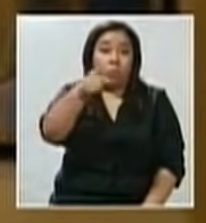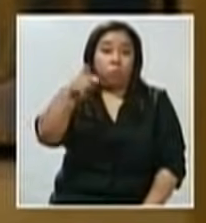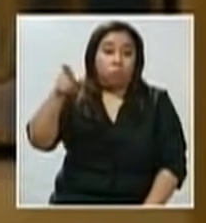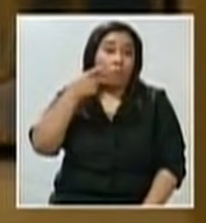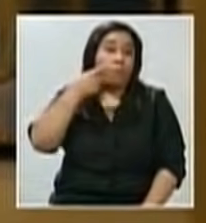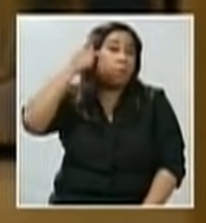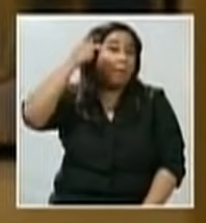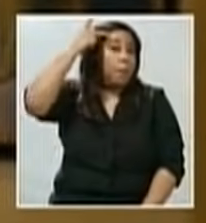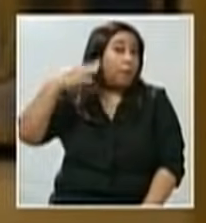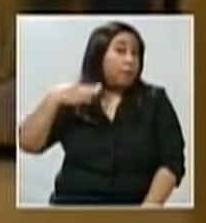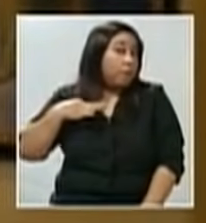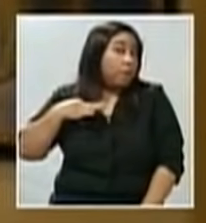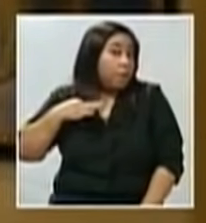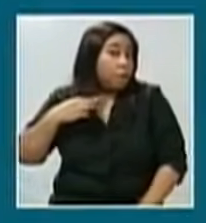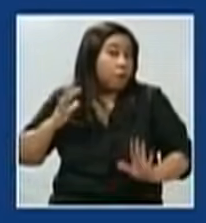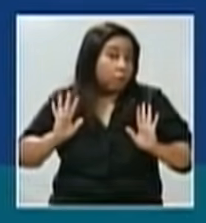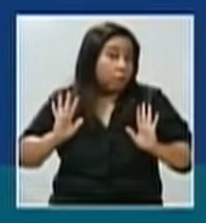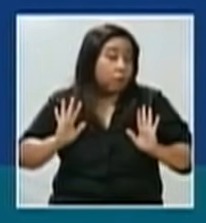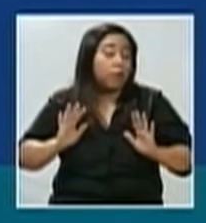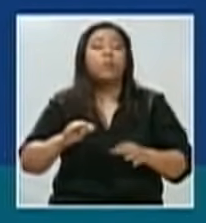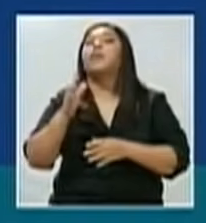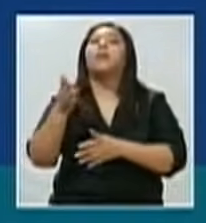suma importancia, como ser: